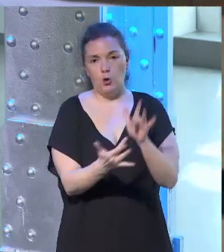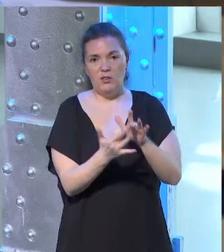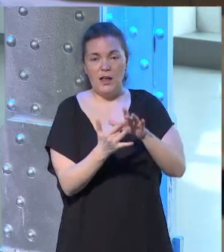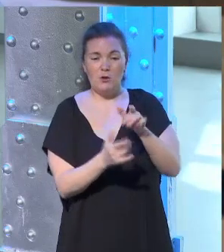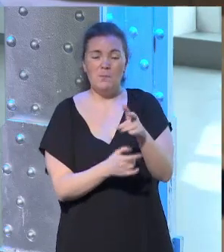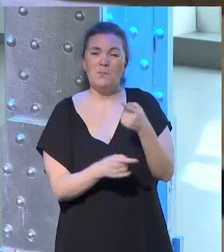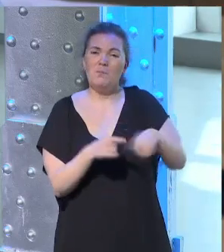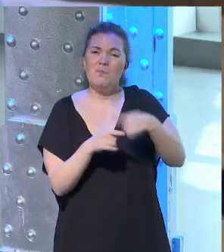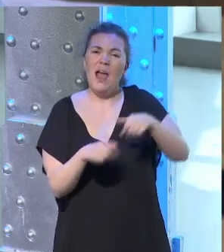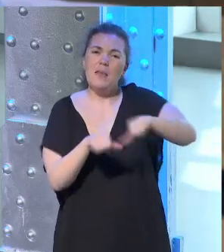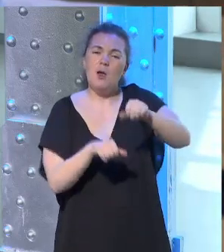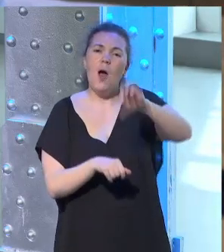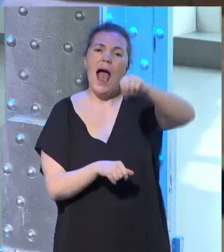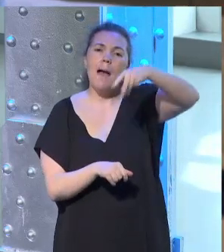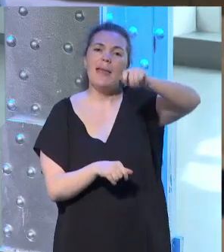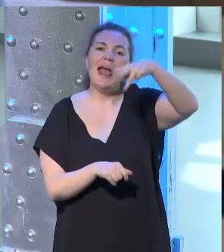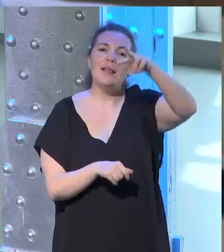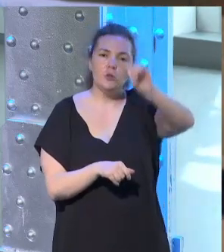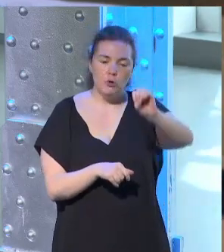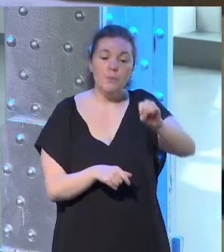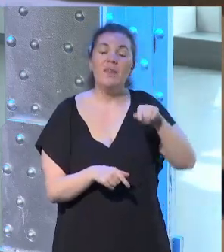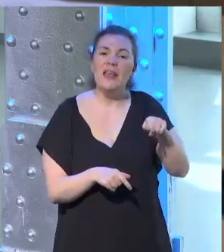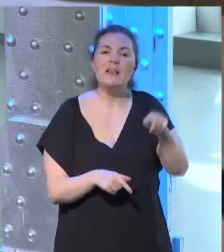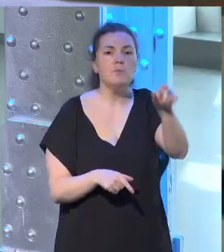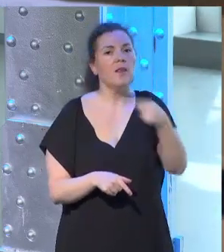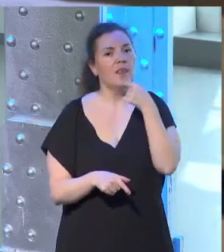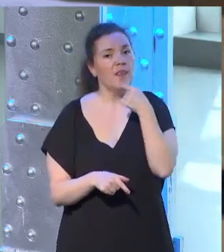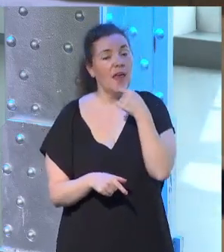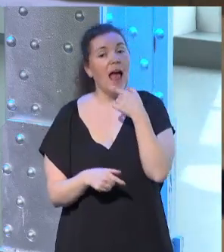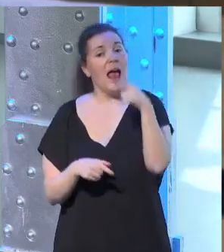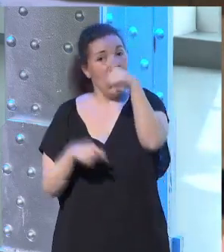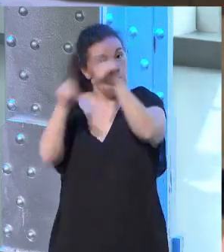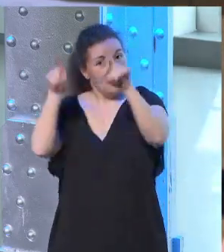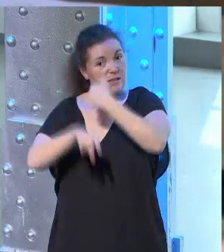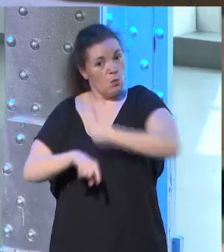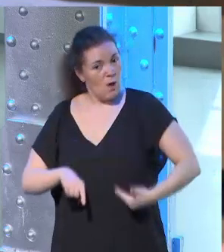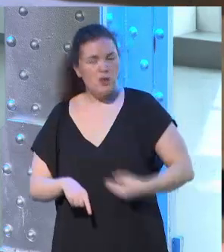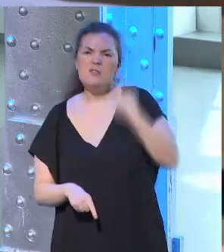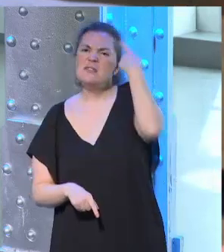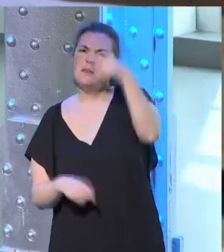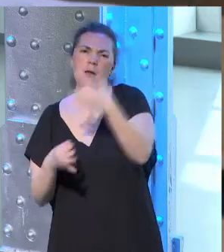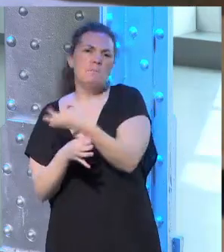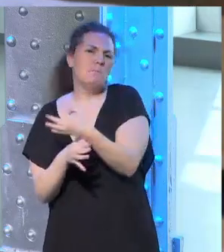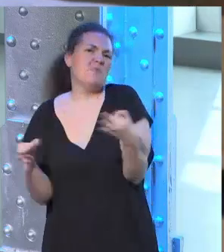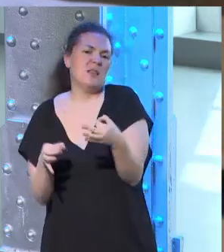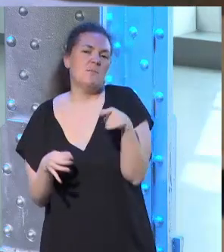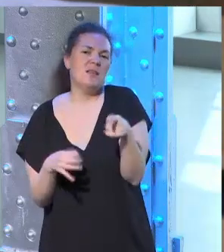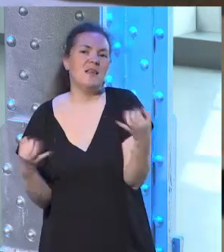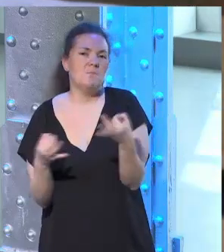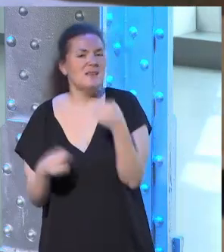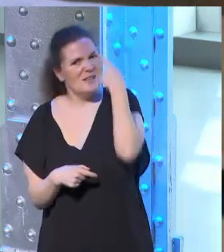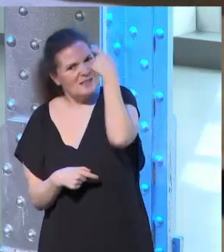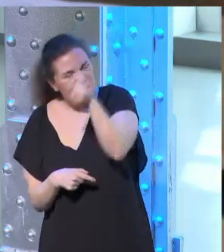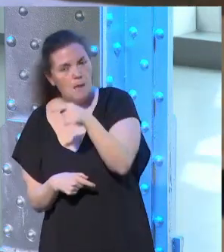amianto, decía los empresarios para los que trabajábamos sabían perfectamente lo que estaba pasando,